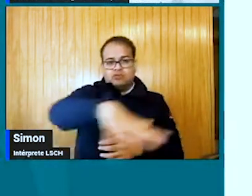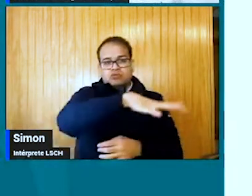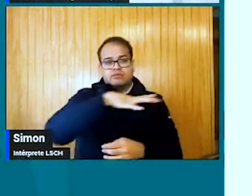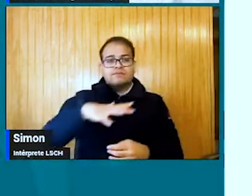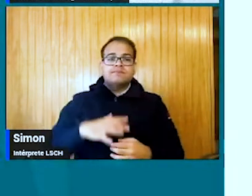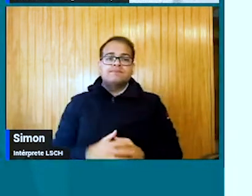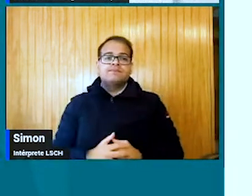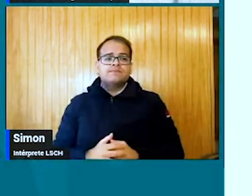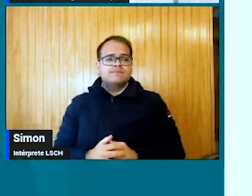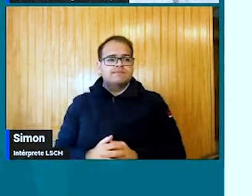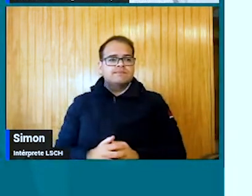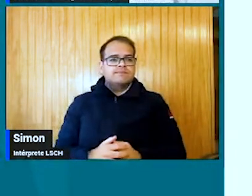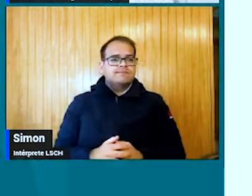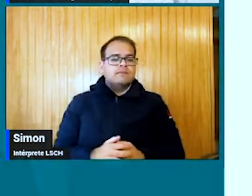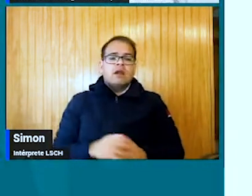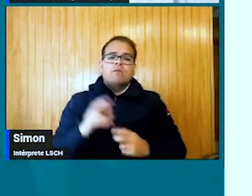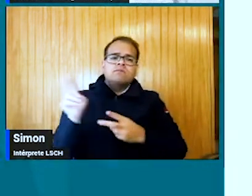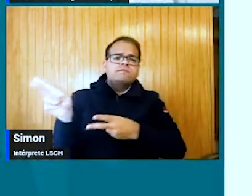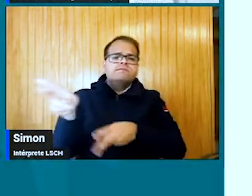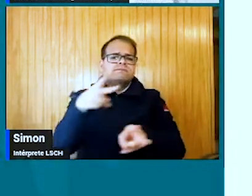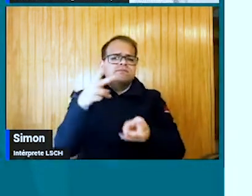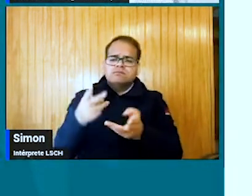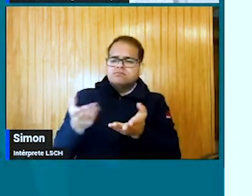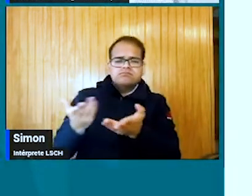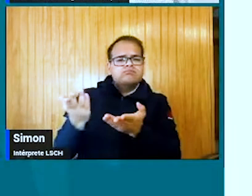¿Cómo operan las máquinas de viento?